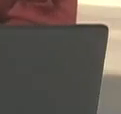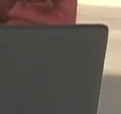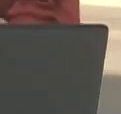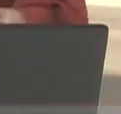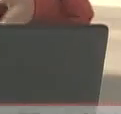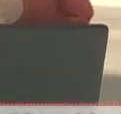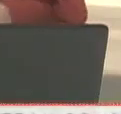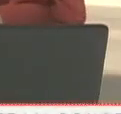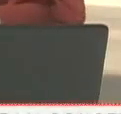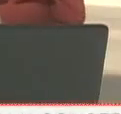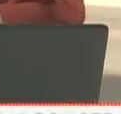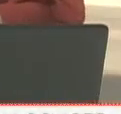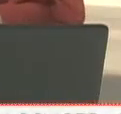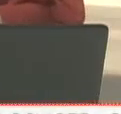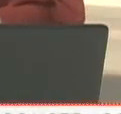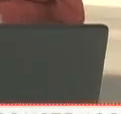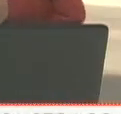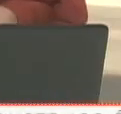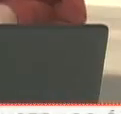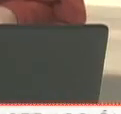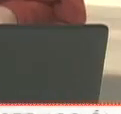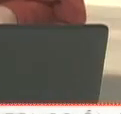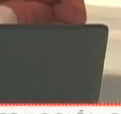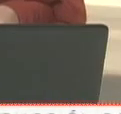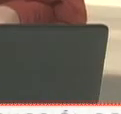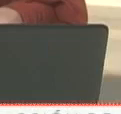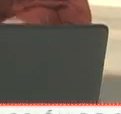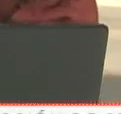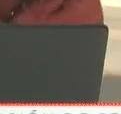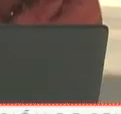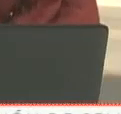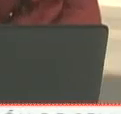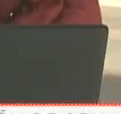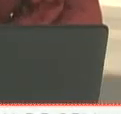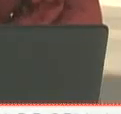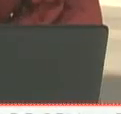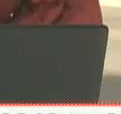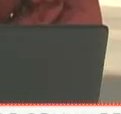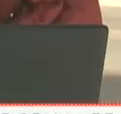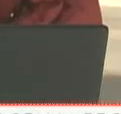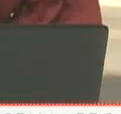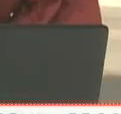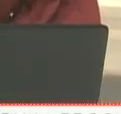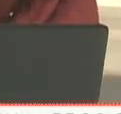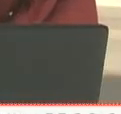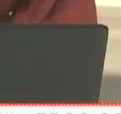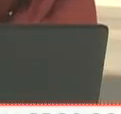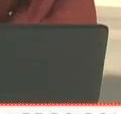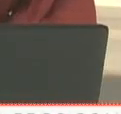200 locales comerciales. También firmó el decreto en el cual toda persona natural y jurídica debe llevar los libros contables en petro. Nosotros